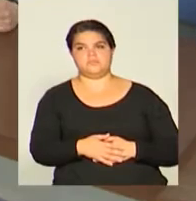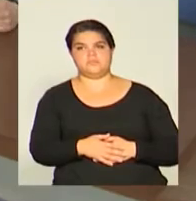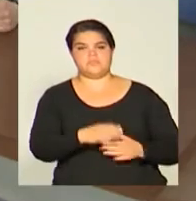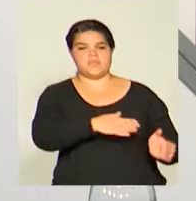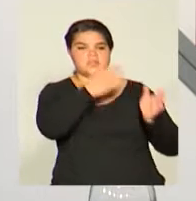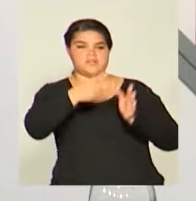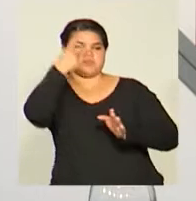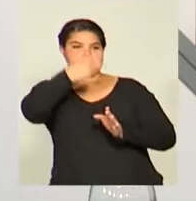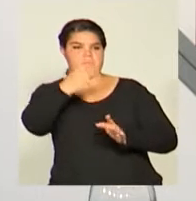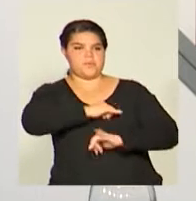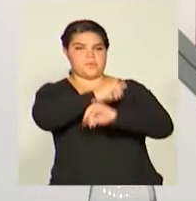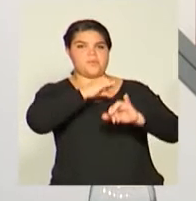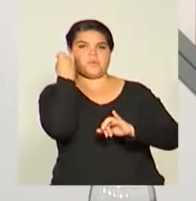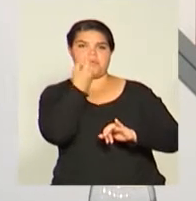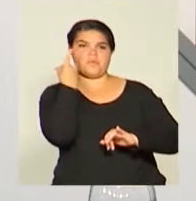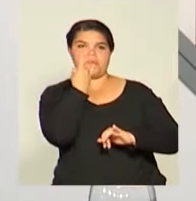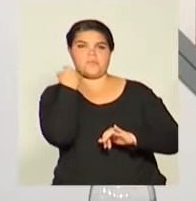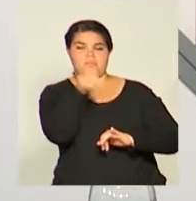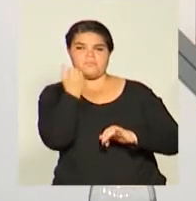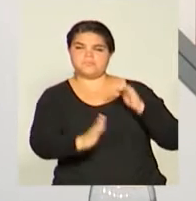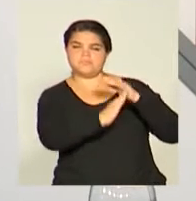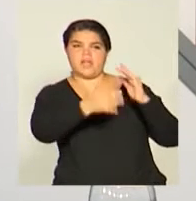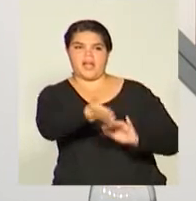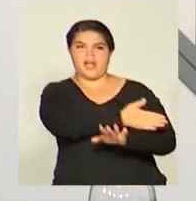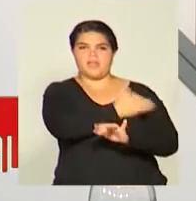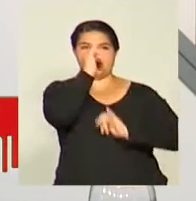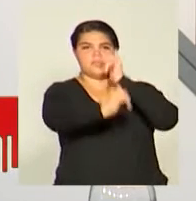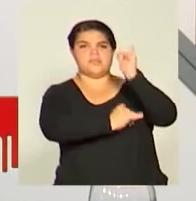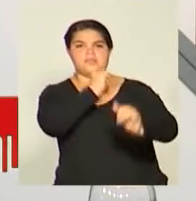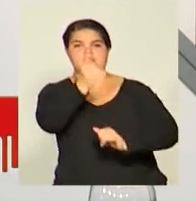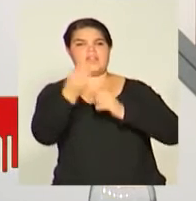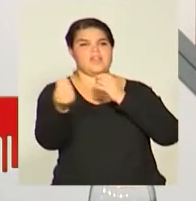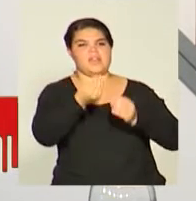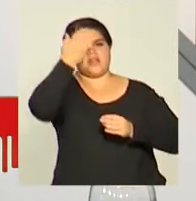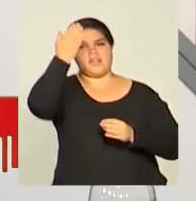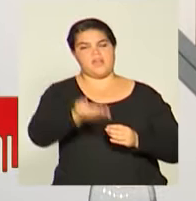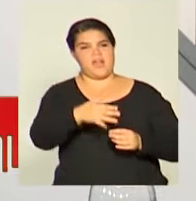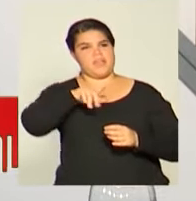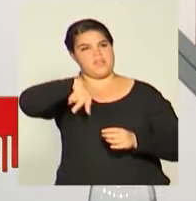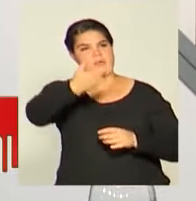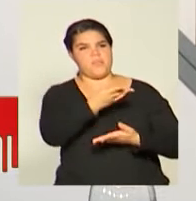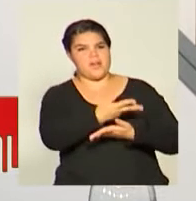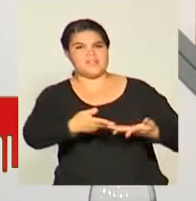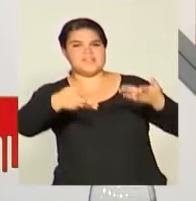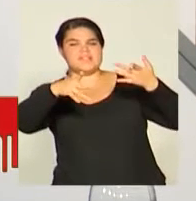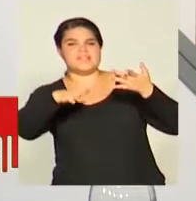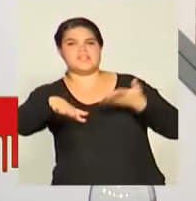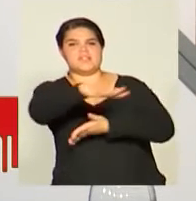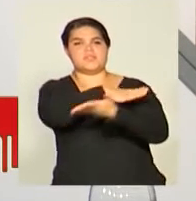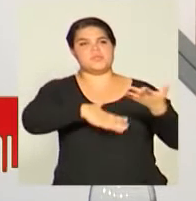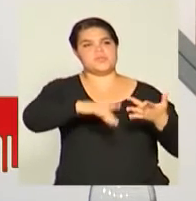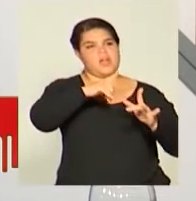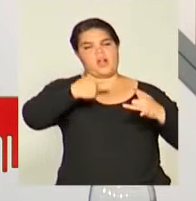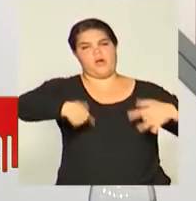Segundo bloque en Panorama U edición central, lo anticipábamos, tenemos en un ratito nada más la columna de redes sociales y toda la repercusión en